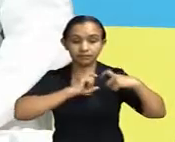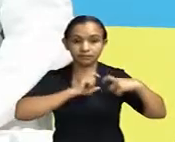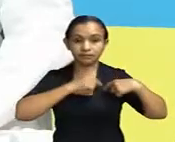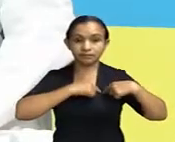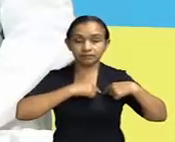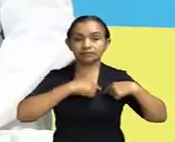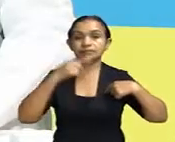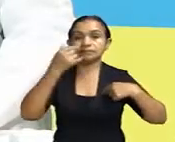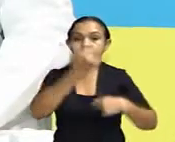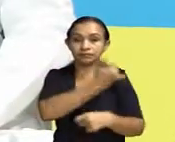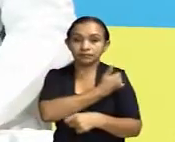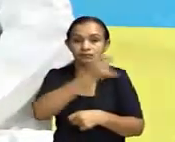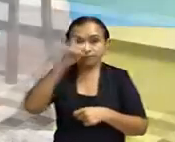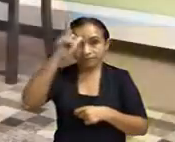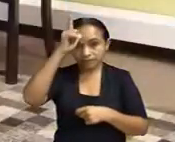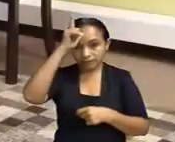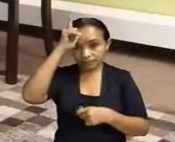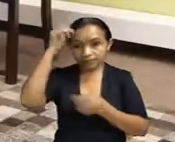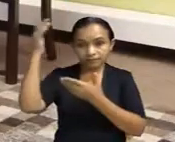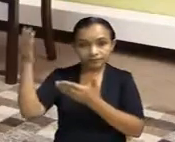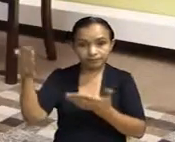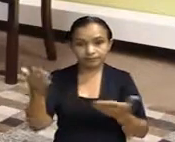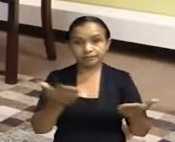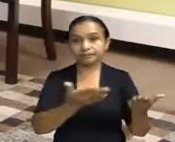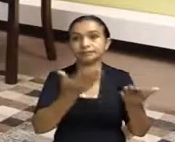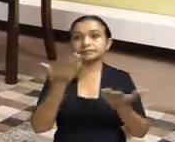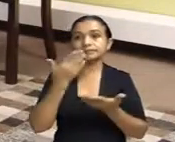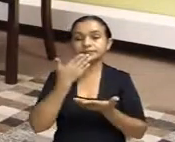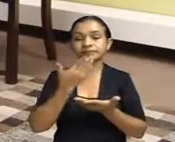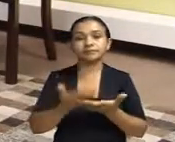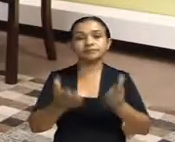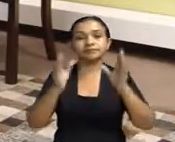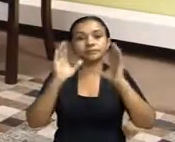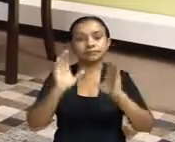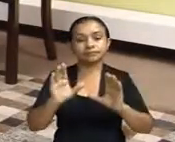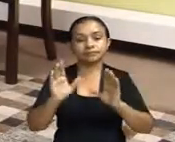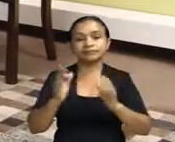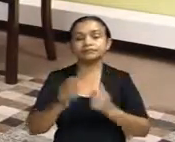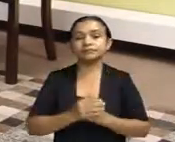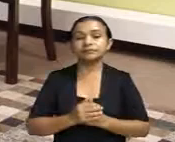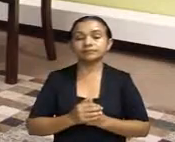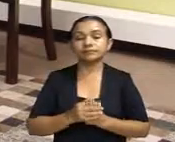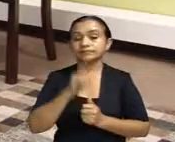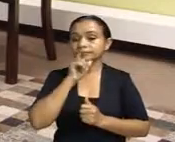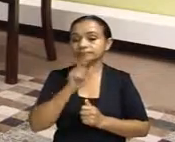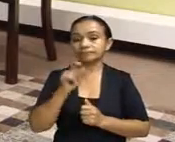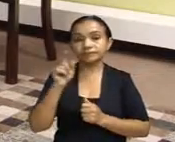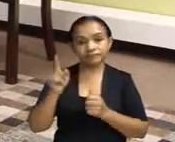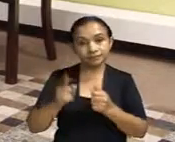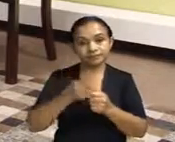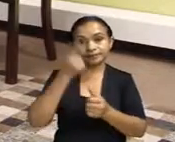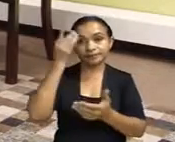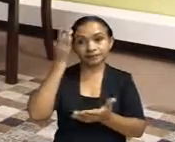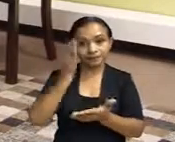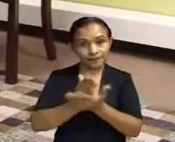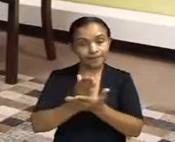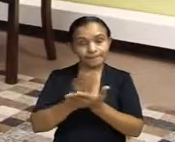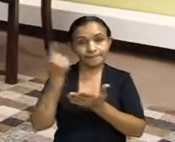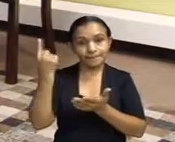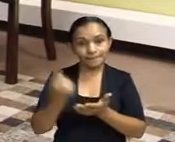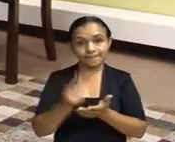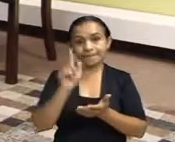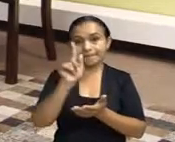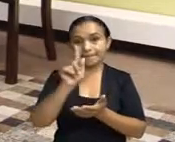Alemán Nicaragüense. Bienvenida, doctora. Hola, mucho gusto. Mucho gusto. Buenas tardes, Miguel. Gracias por estar acá. Es un placer tenerla aquí. Primera vez que estamos por